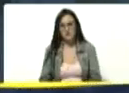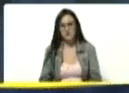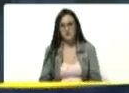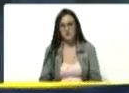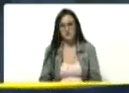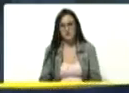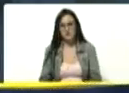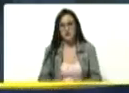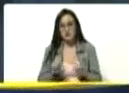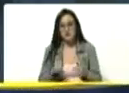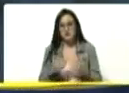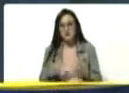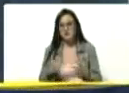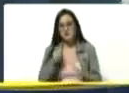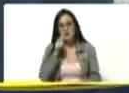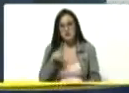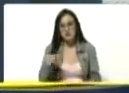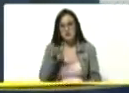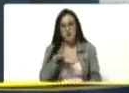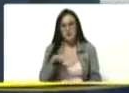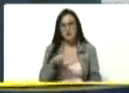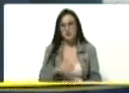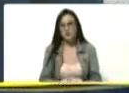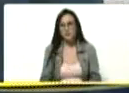para nuestros pueblos que están luchando.